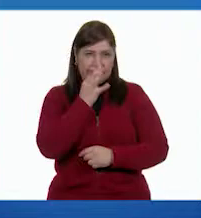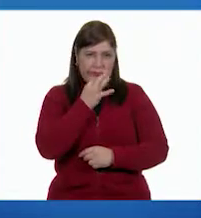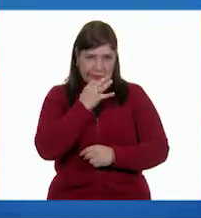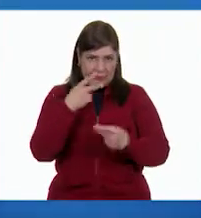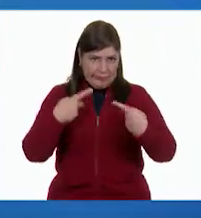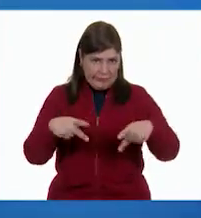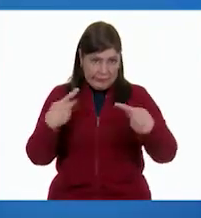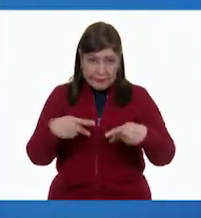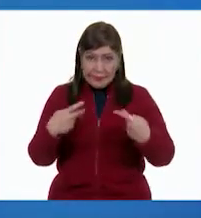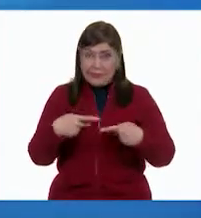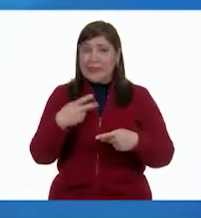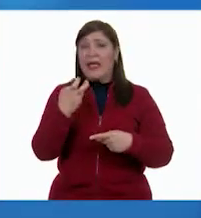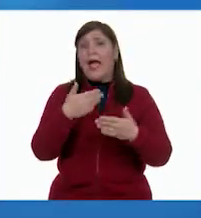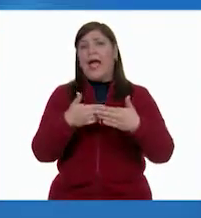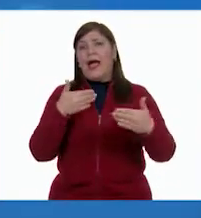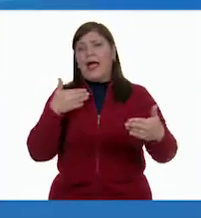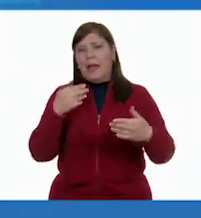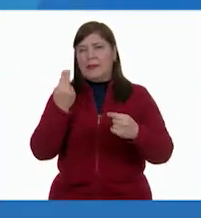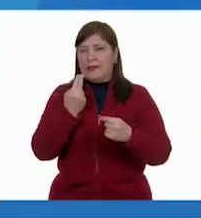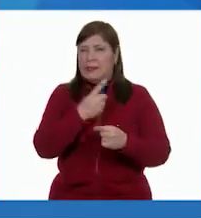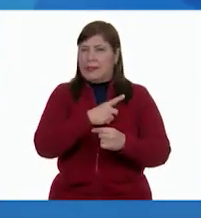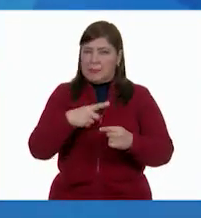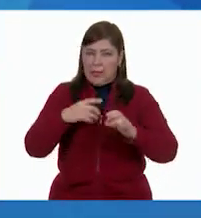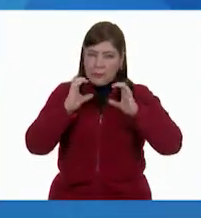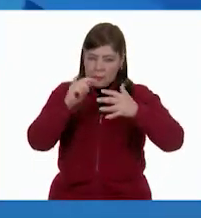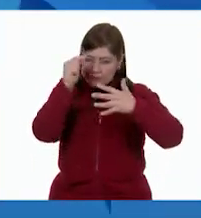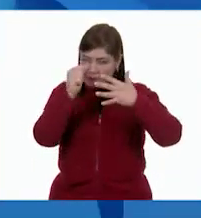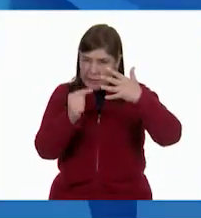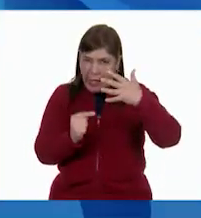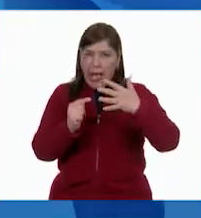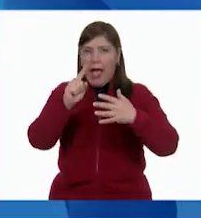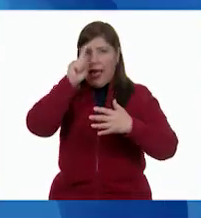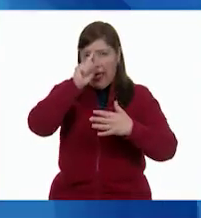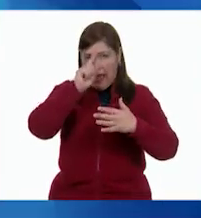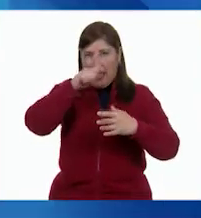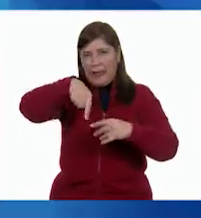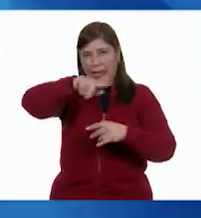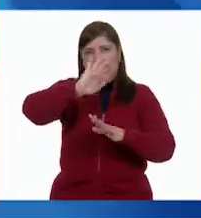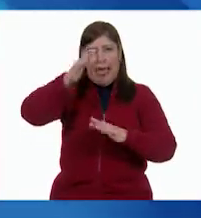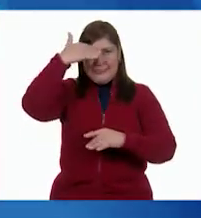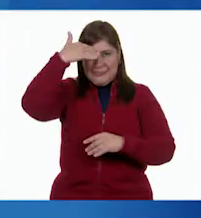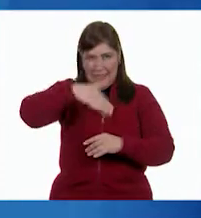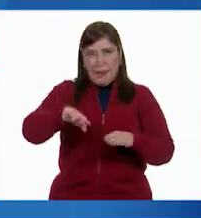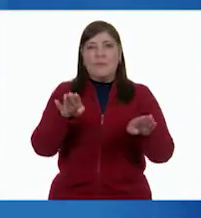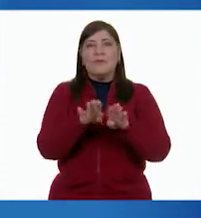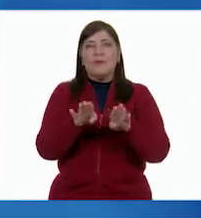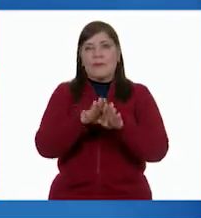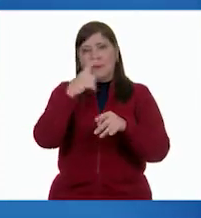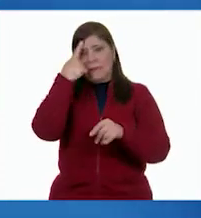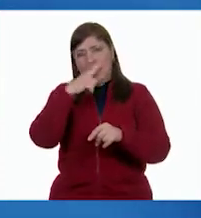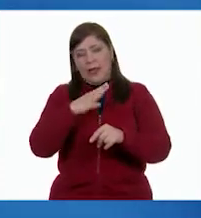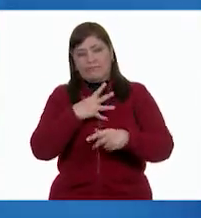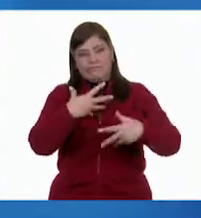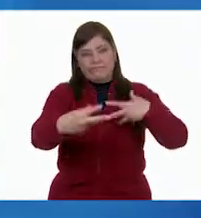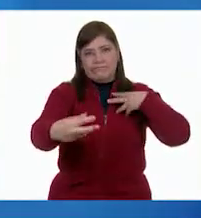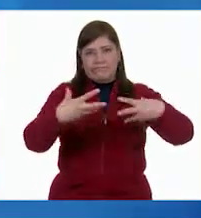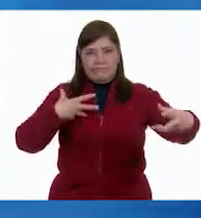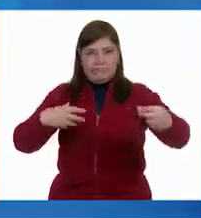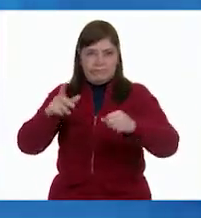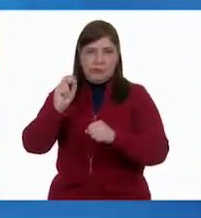personas. Por eso hay que continuar cuidándonos siguiendo las buenas prácticas que ya todos conocemos para evitar contagiarnos.